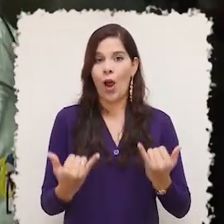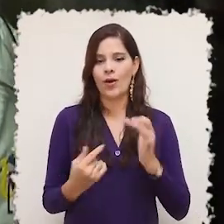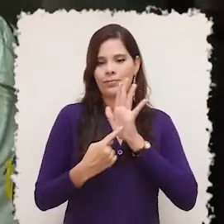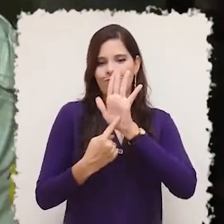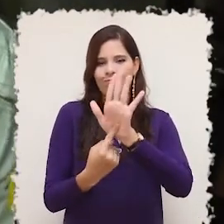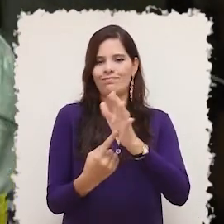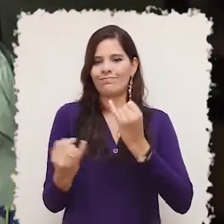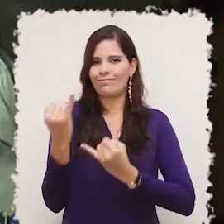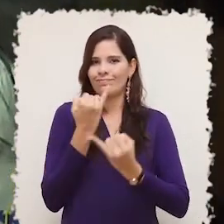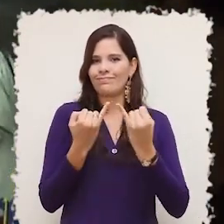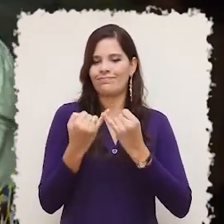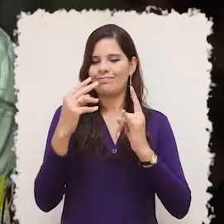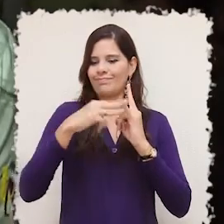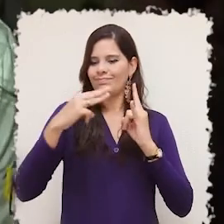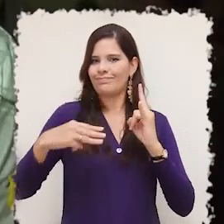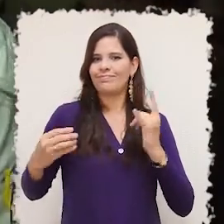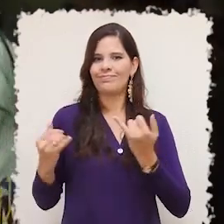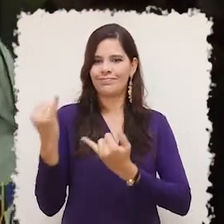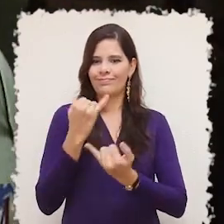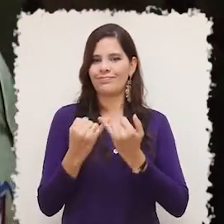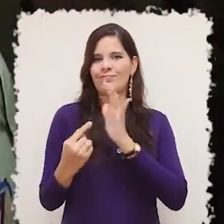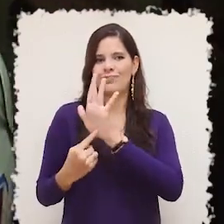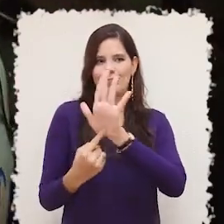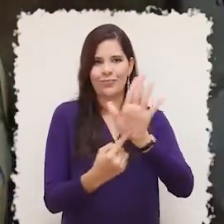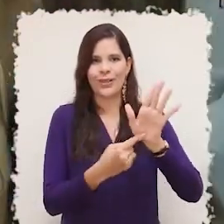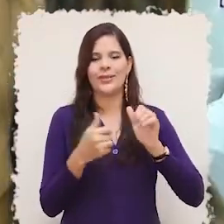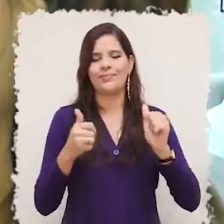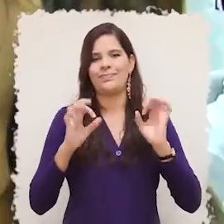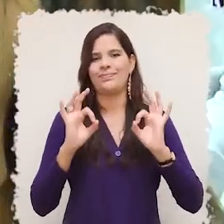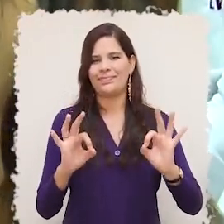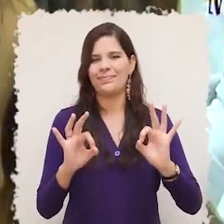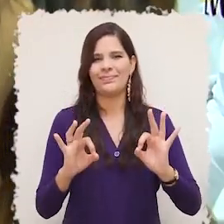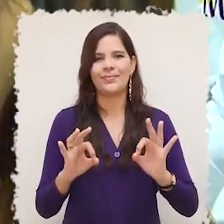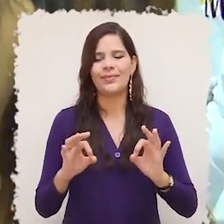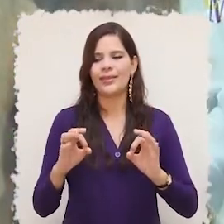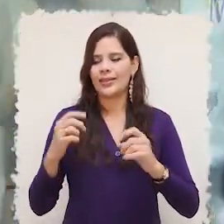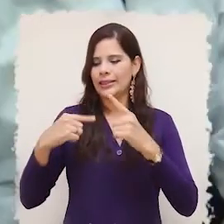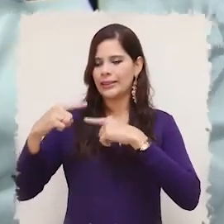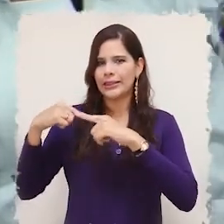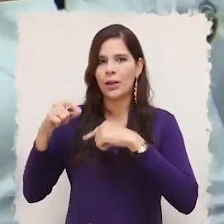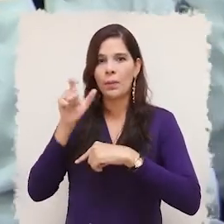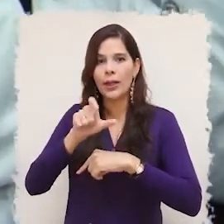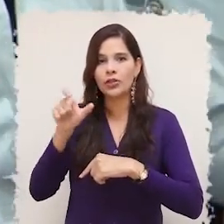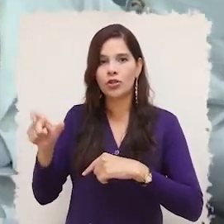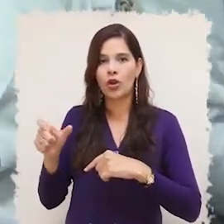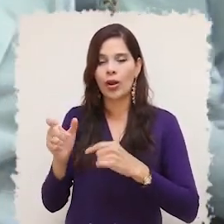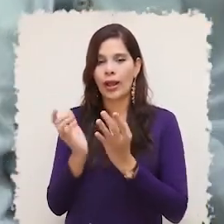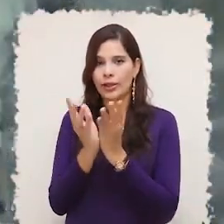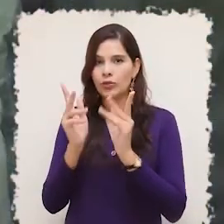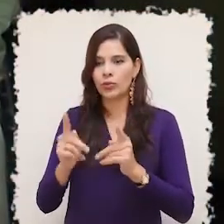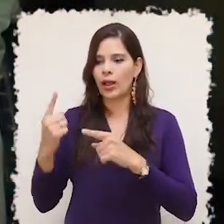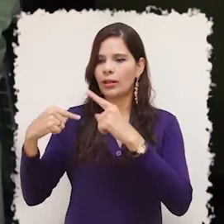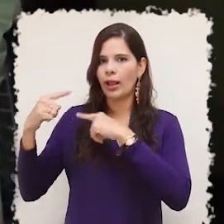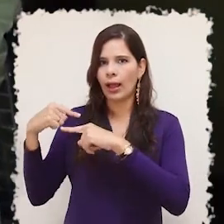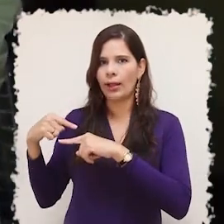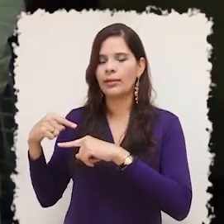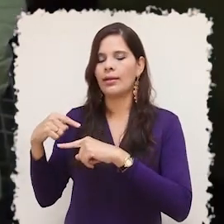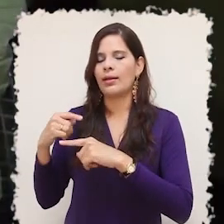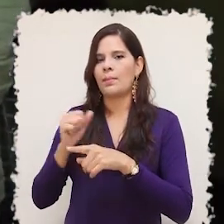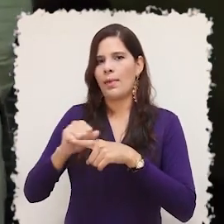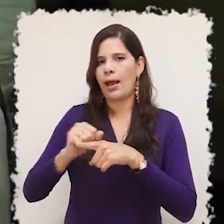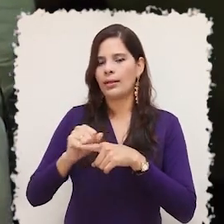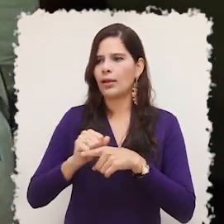representar de ahora en adelante en cada uno de nuestros puestos de rotaciones de internado. Nuestros antecesores han tenido una excelente